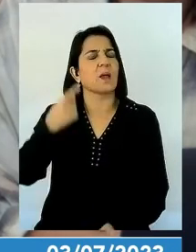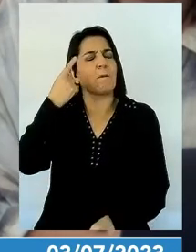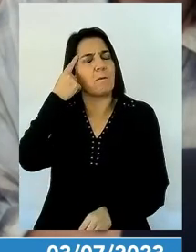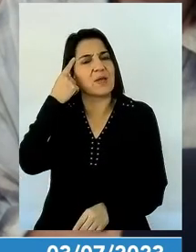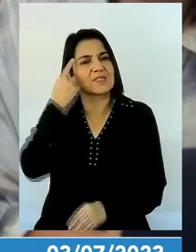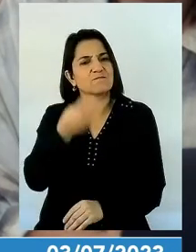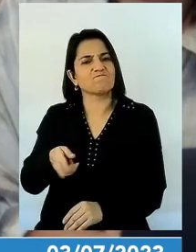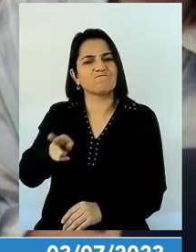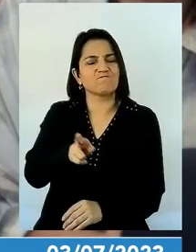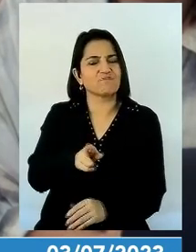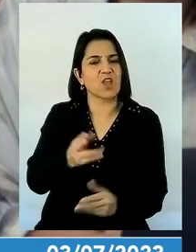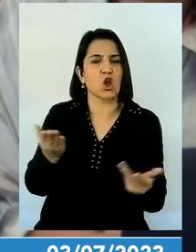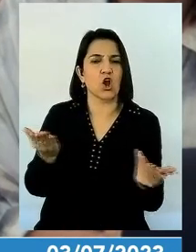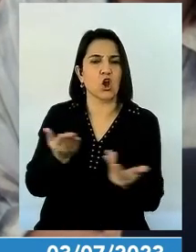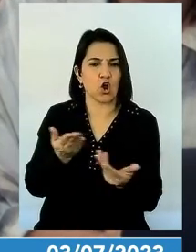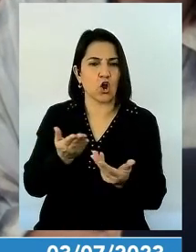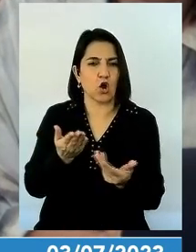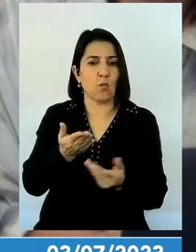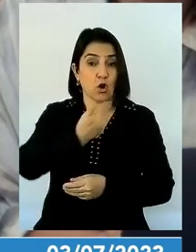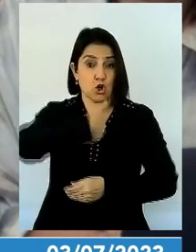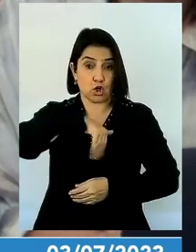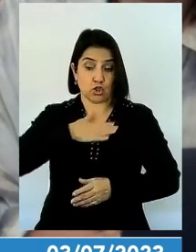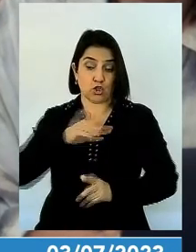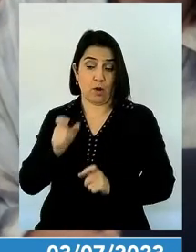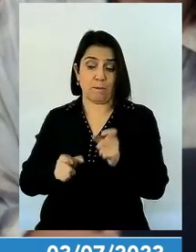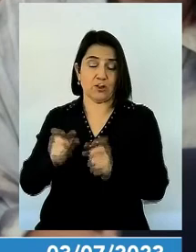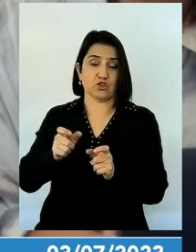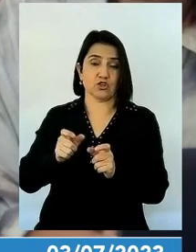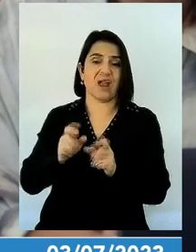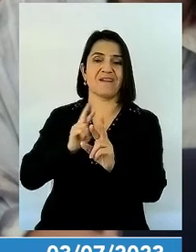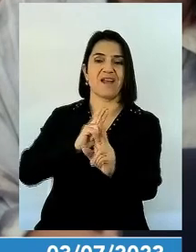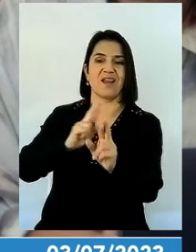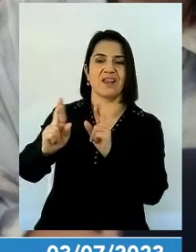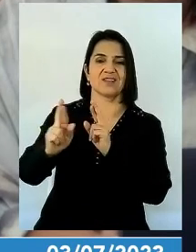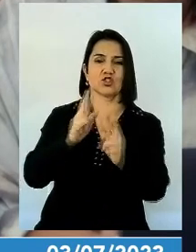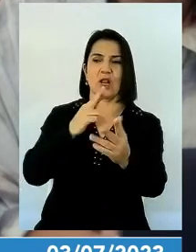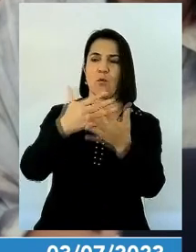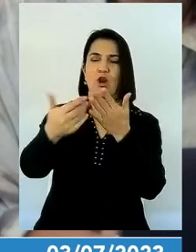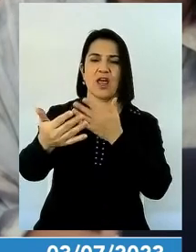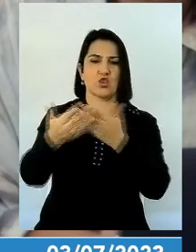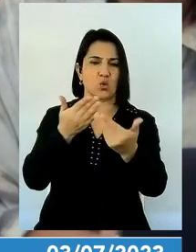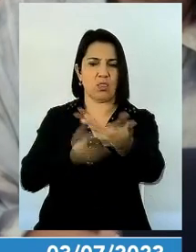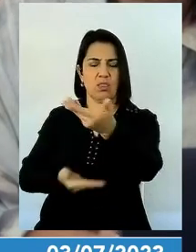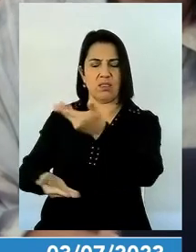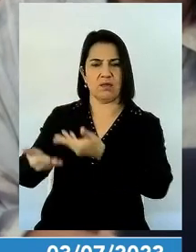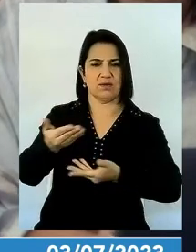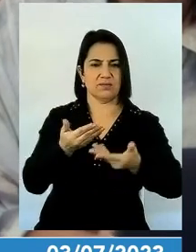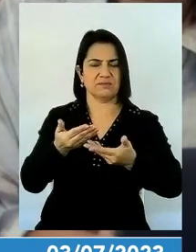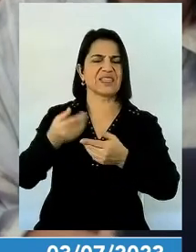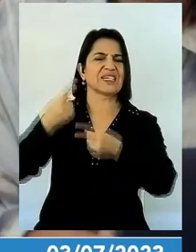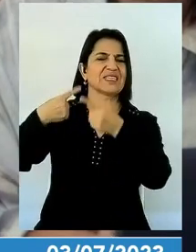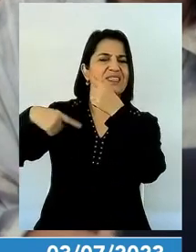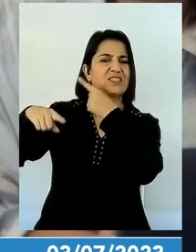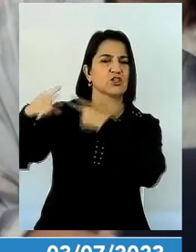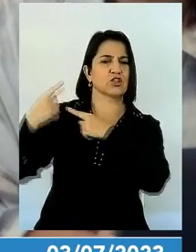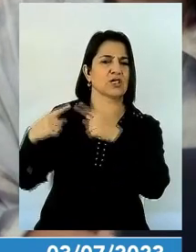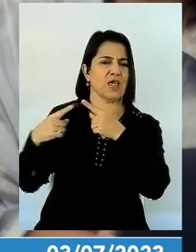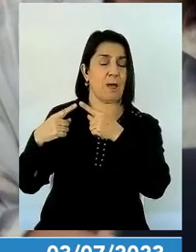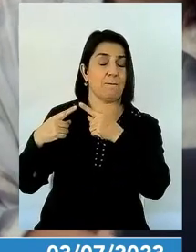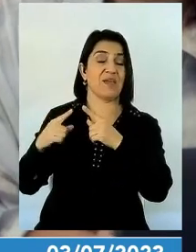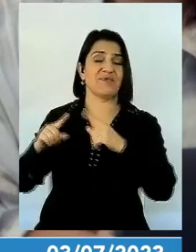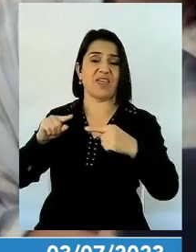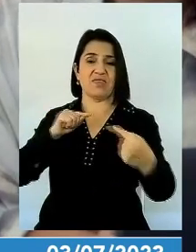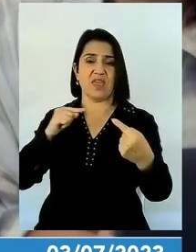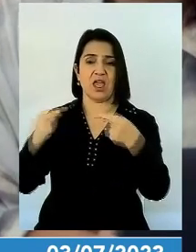nuestra relación con la naturaleza. Históricamente, como dice en esta presentación, las discusiones constitucionalistas sobre la relación hombre